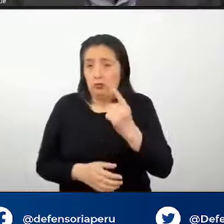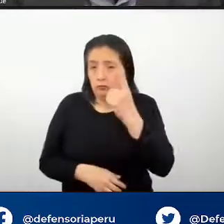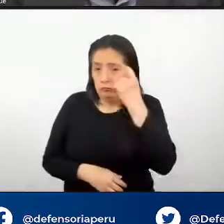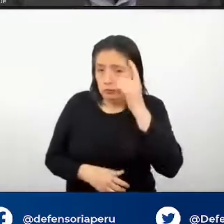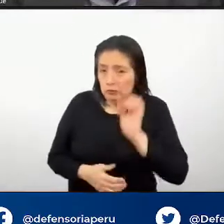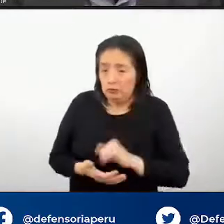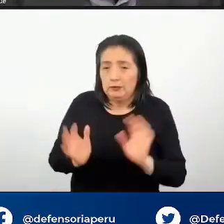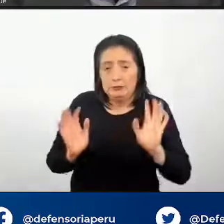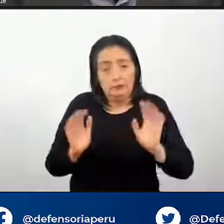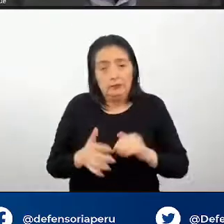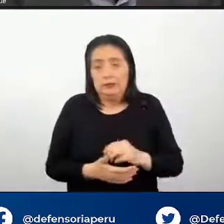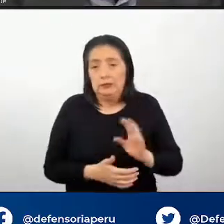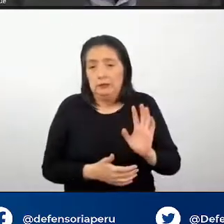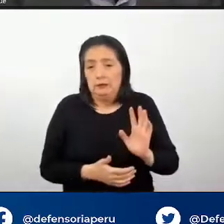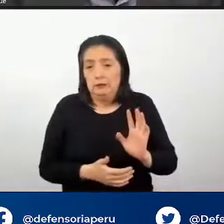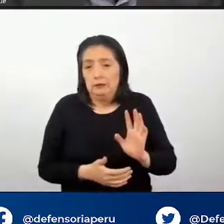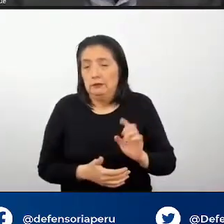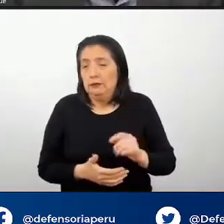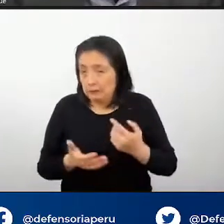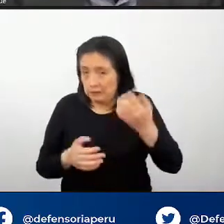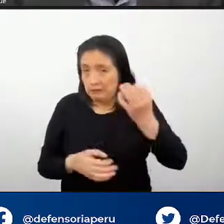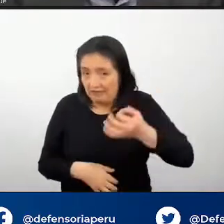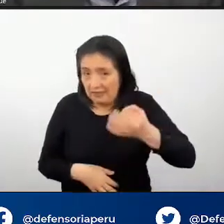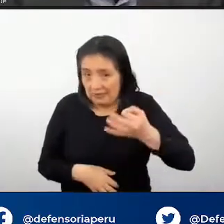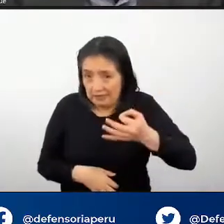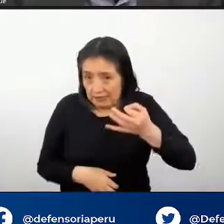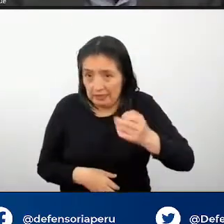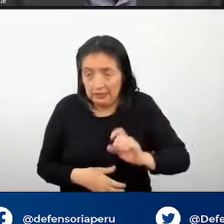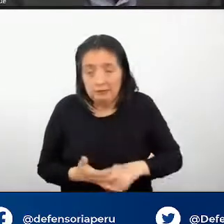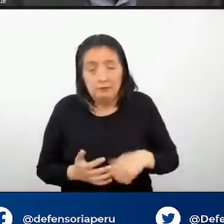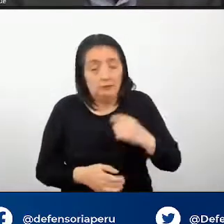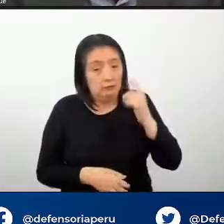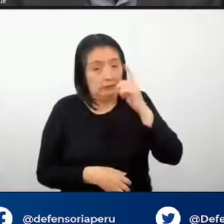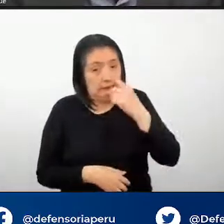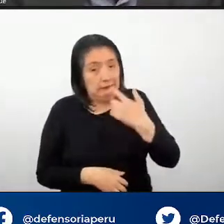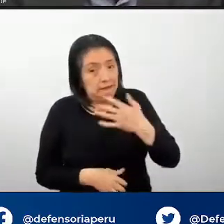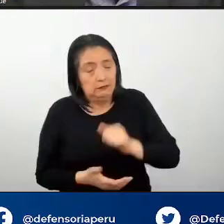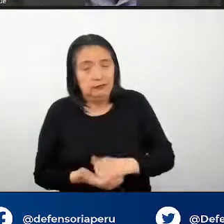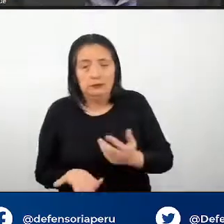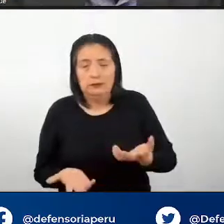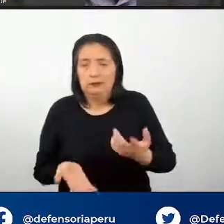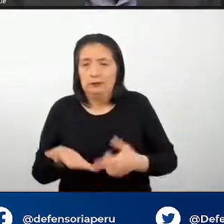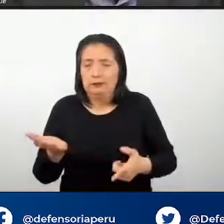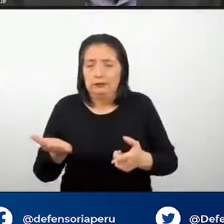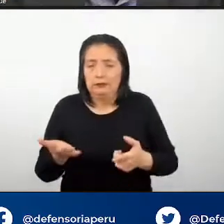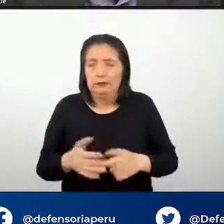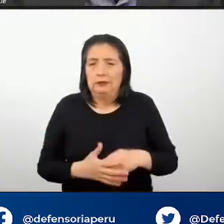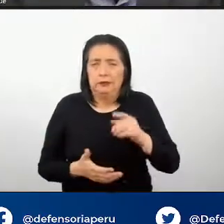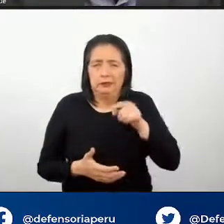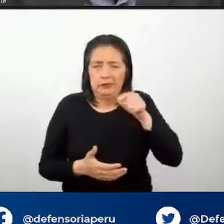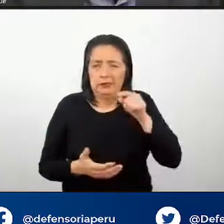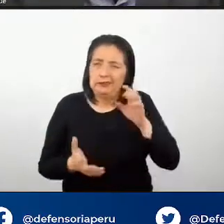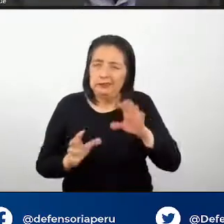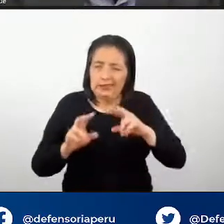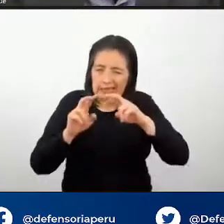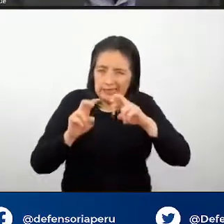legislativas, etcétera, sino que realmente es muy grave. Entonces, la susodicha tomografía o resonancia, o